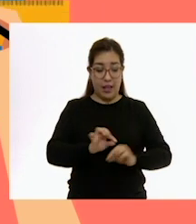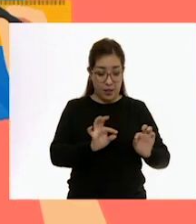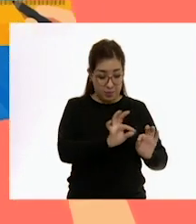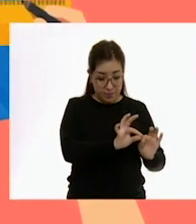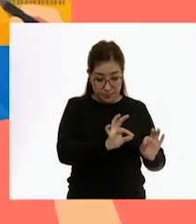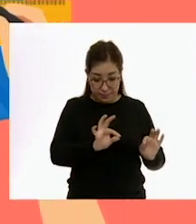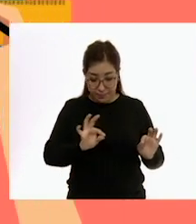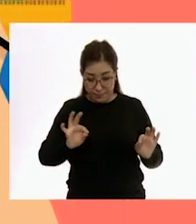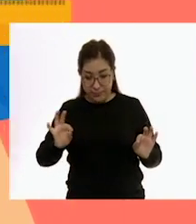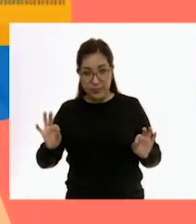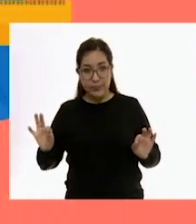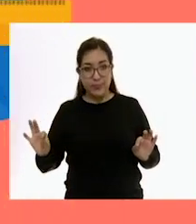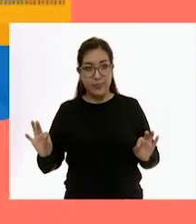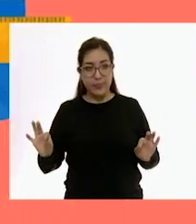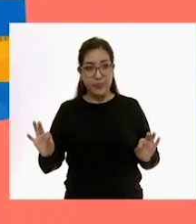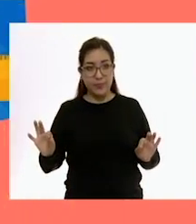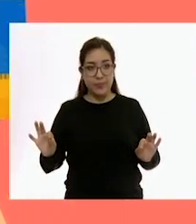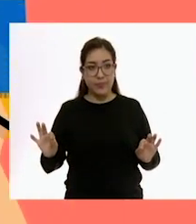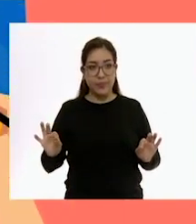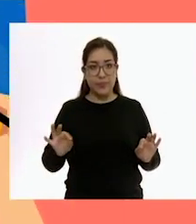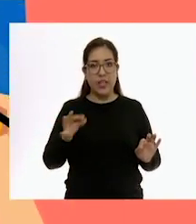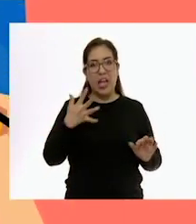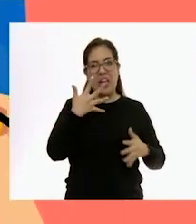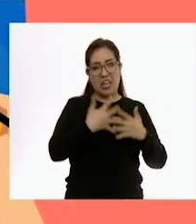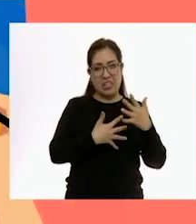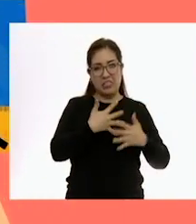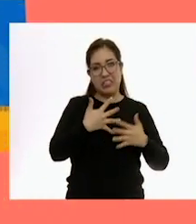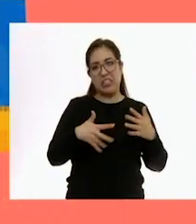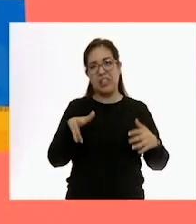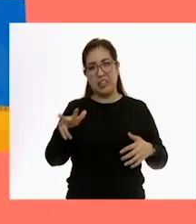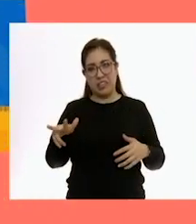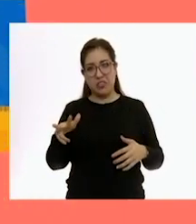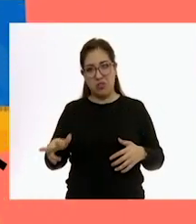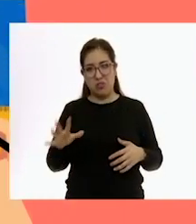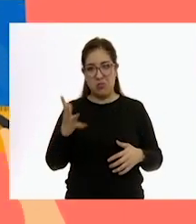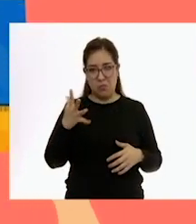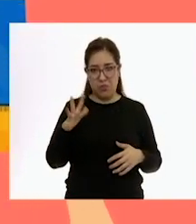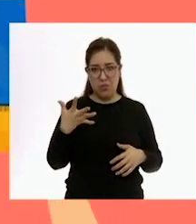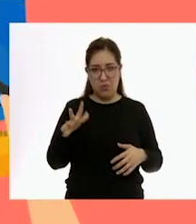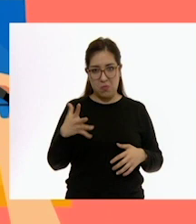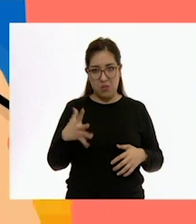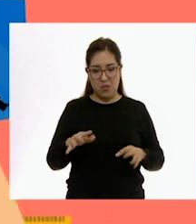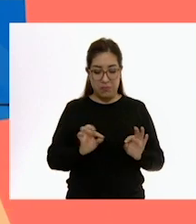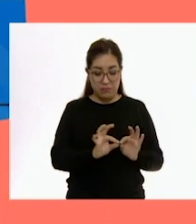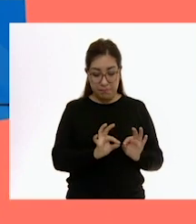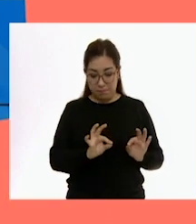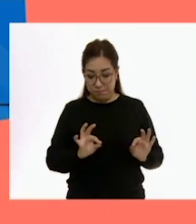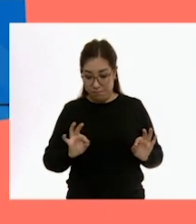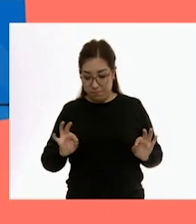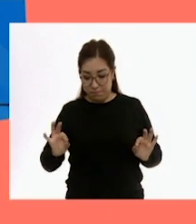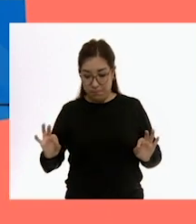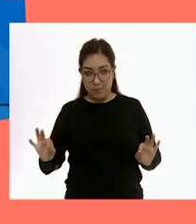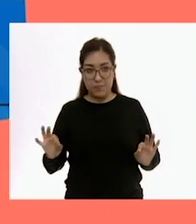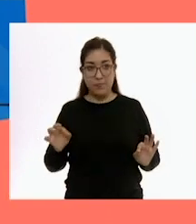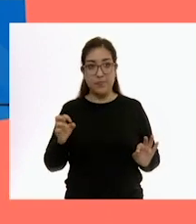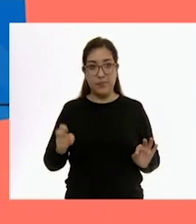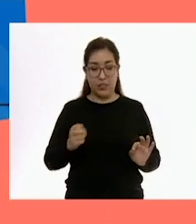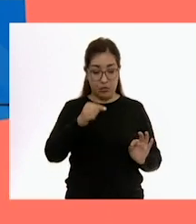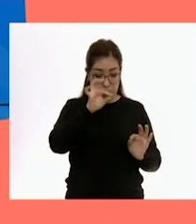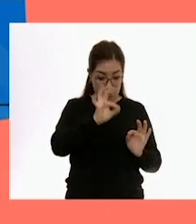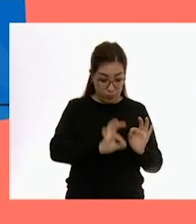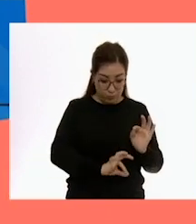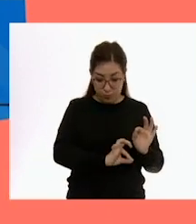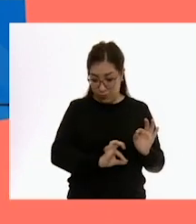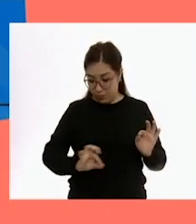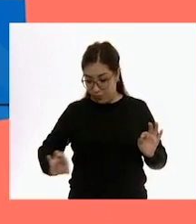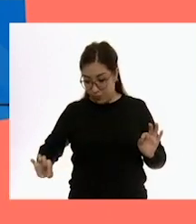marca con el plumón o la pluma De quince a dieciocho centímetros de largo De un lado Dejando un margen de